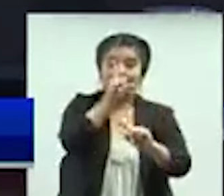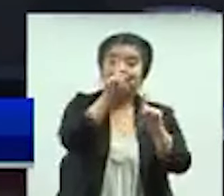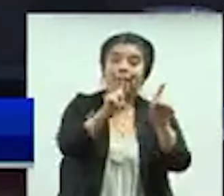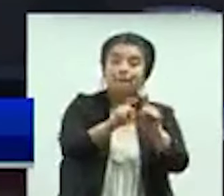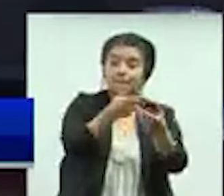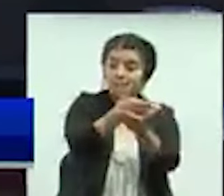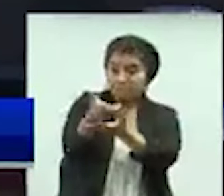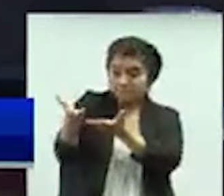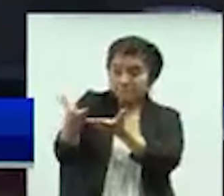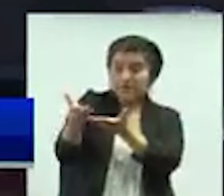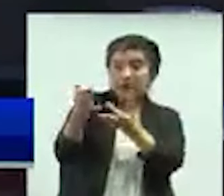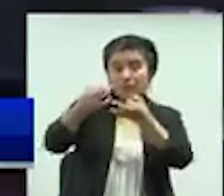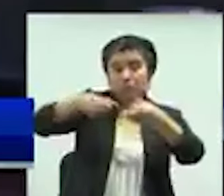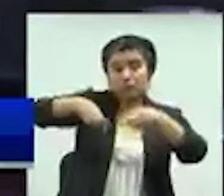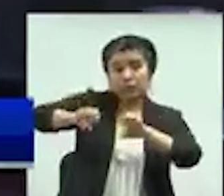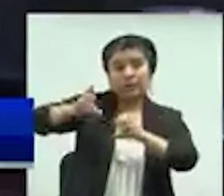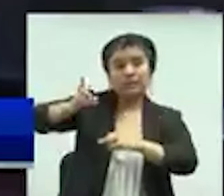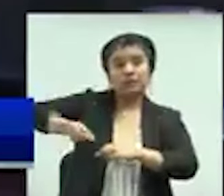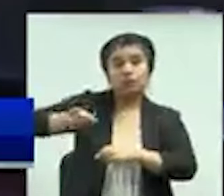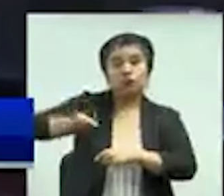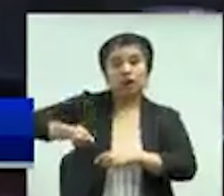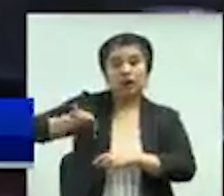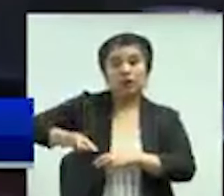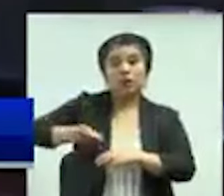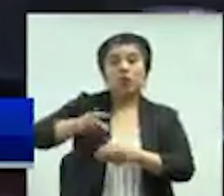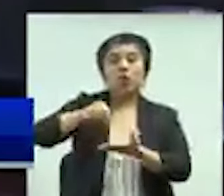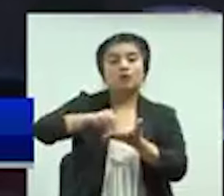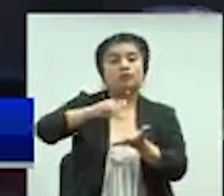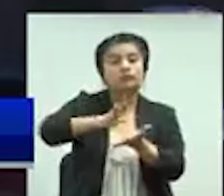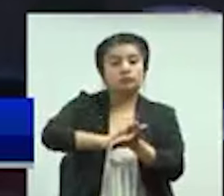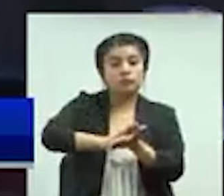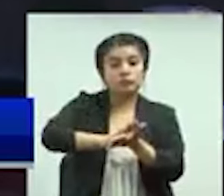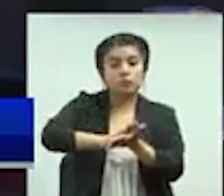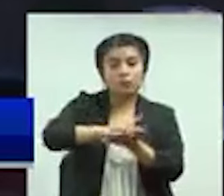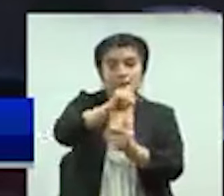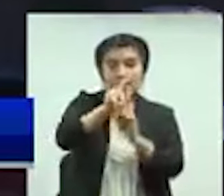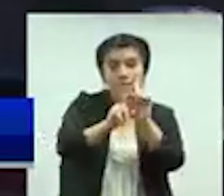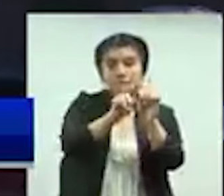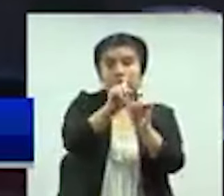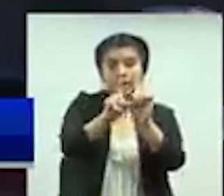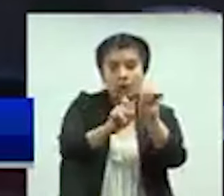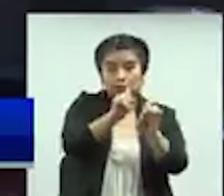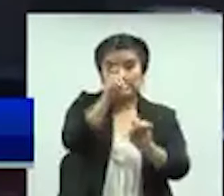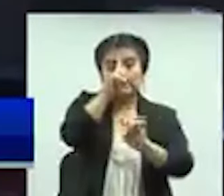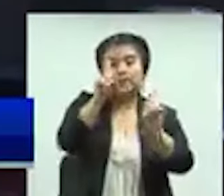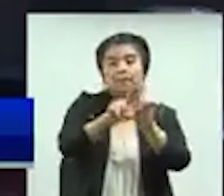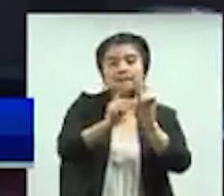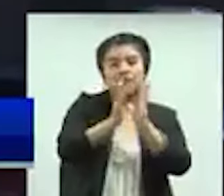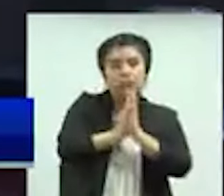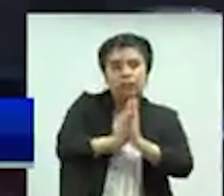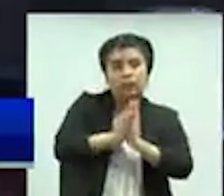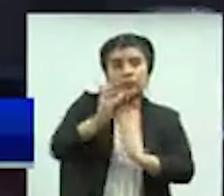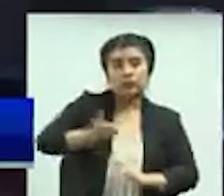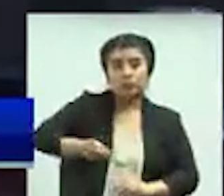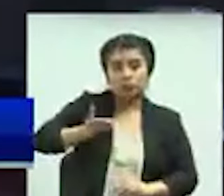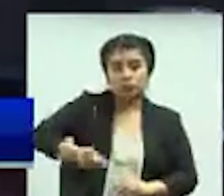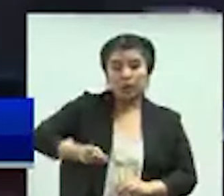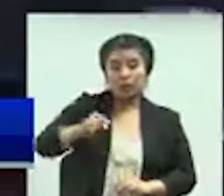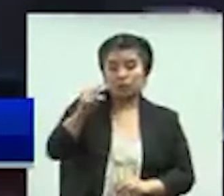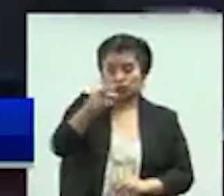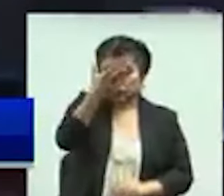el espacio al diputado interpelante para que formule la pregunta y por favor, diputado